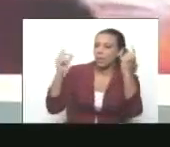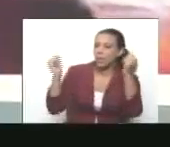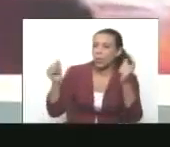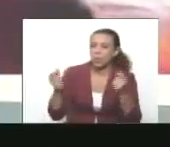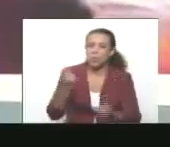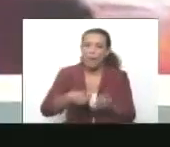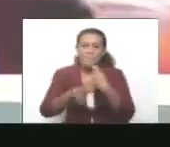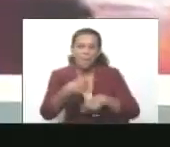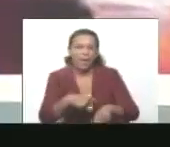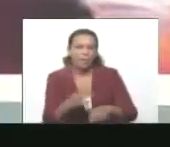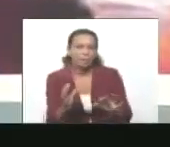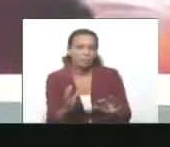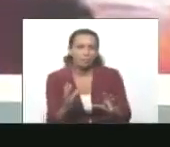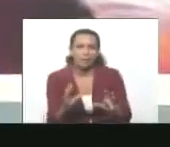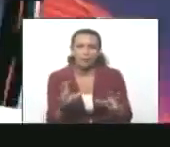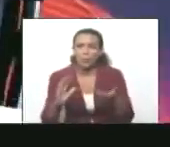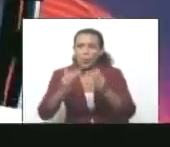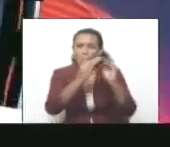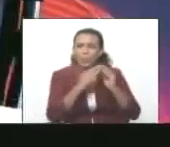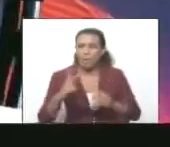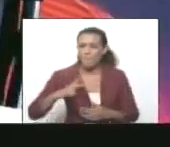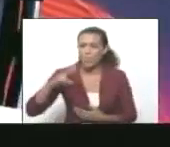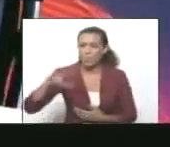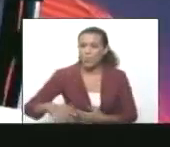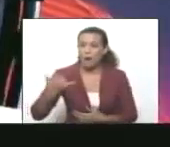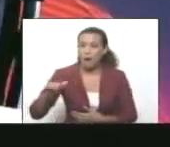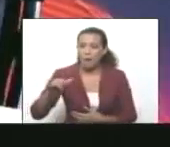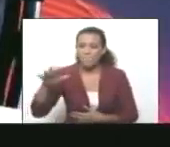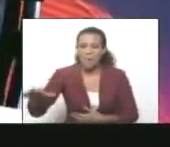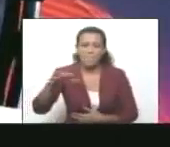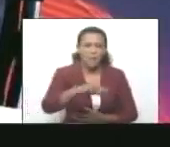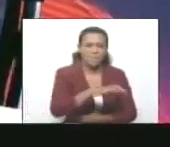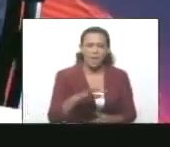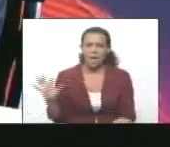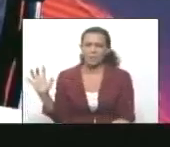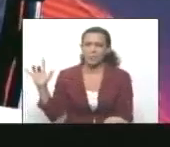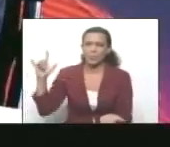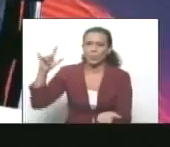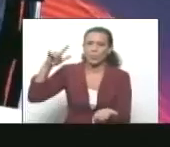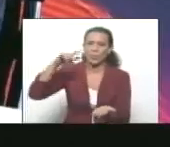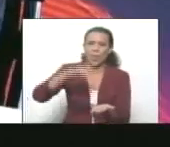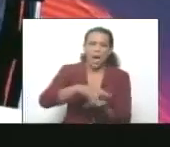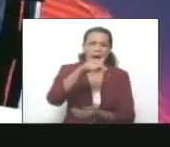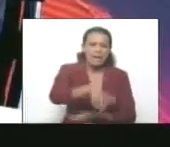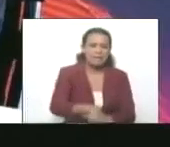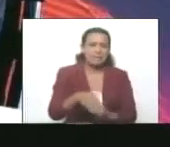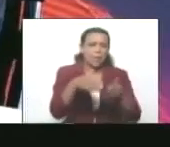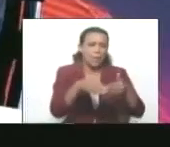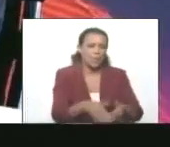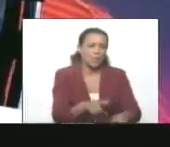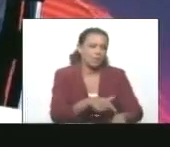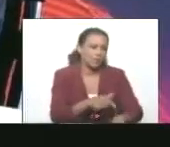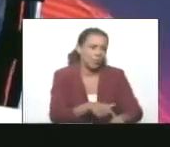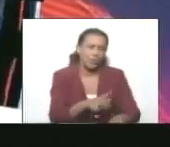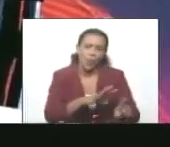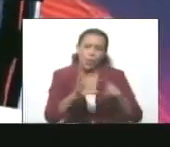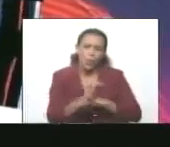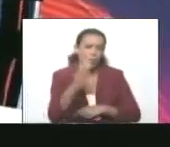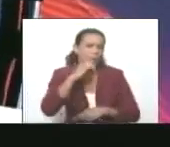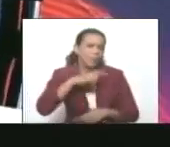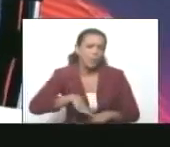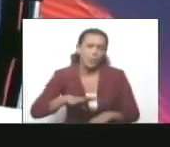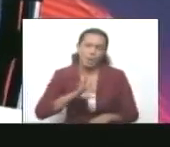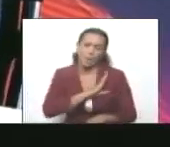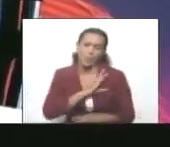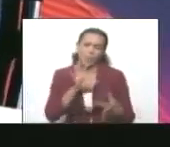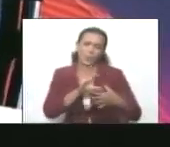abasto. Aquí la comunidad portuguesa llegó para quedarse y es parte de la cultura y de la historia de